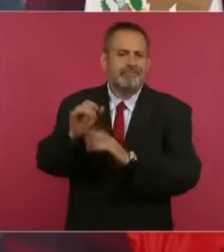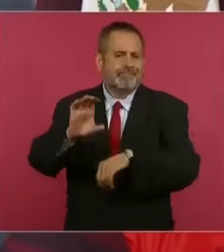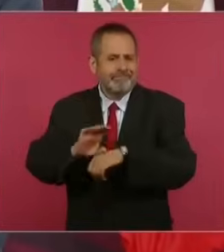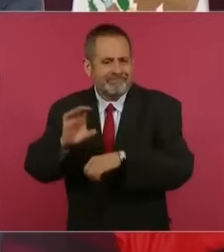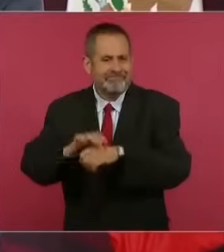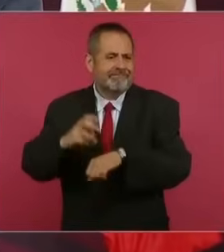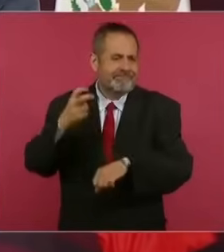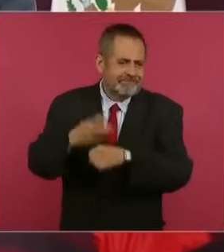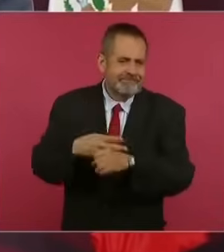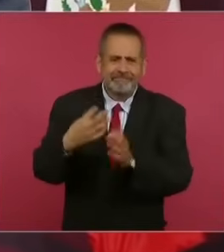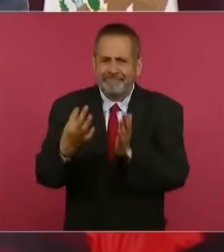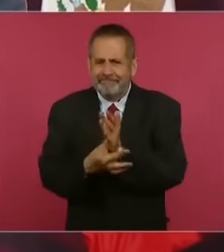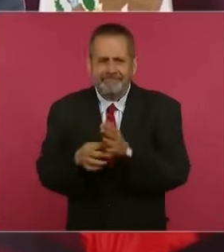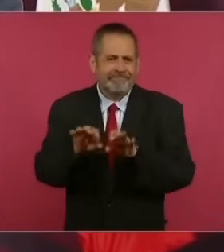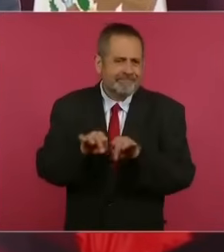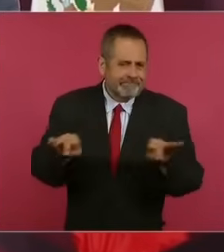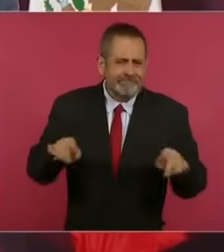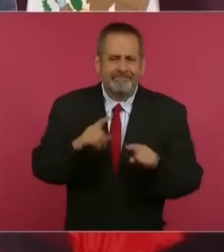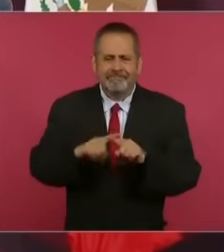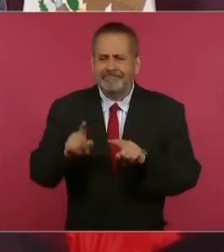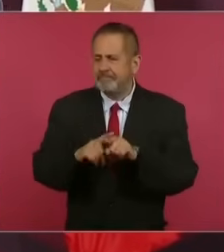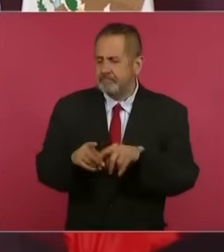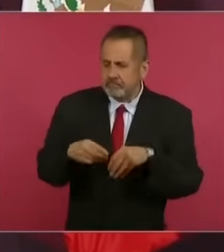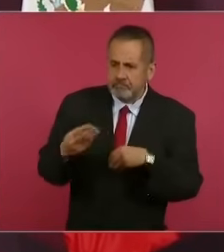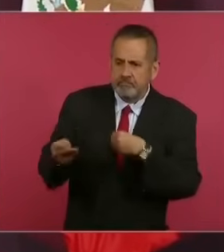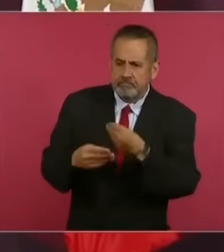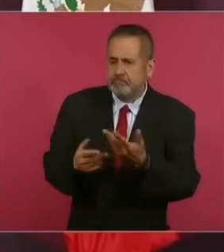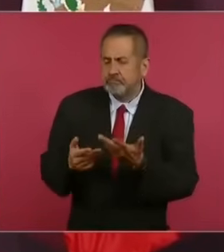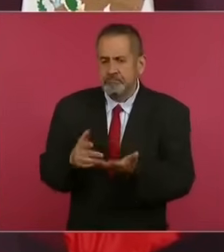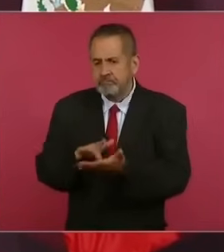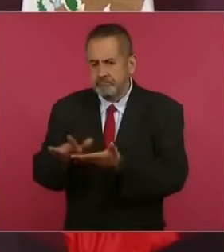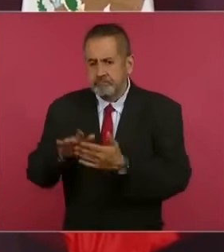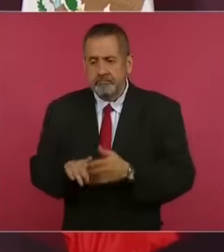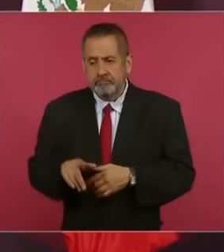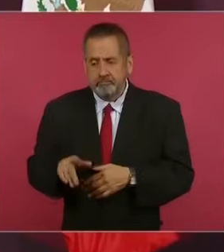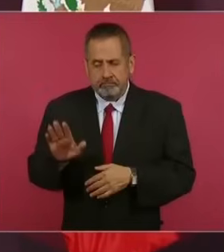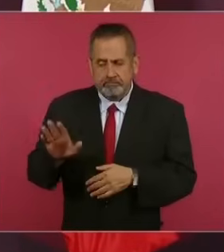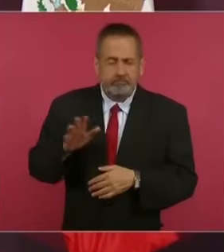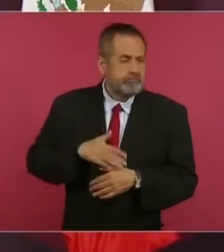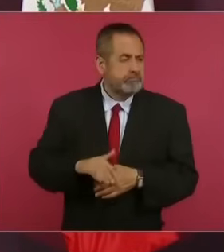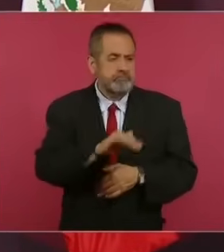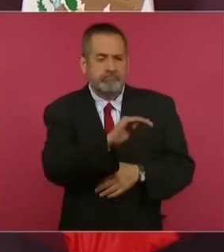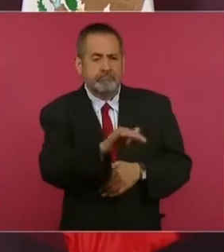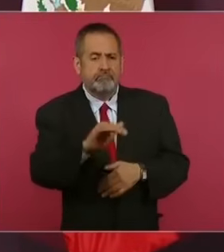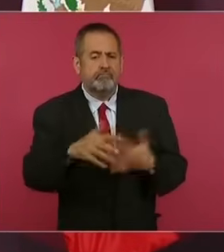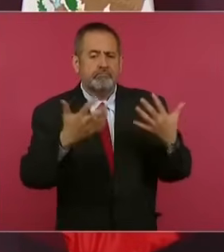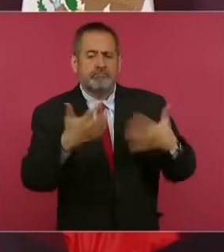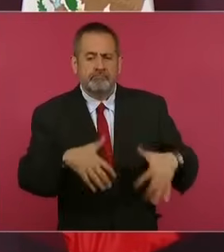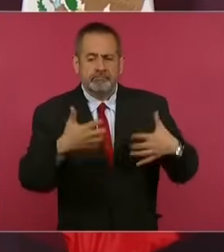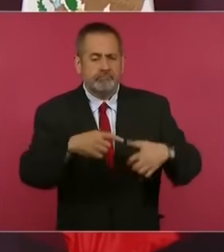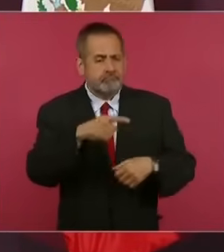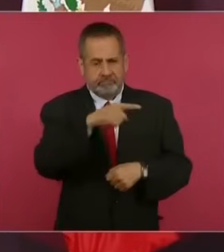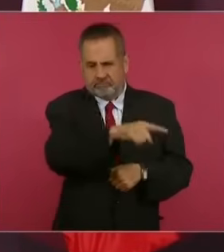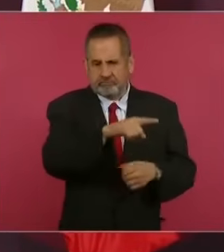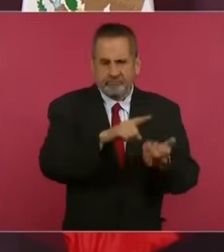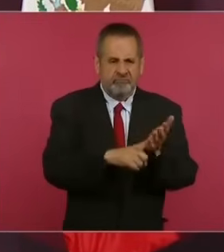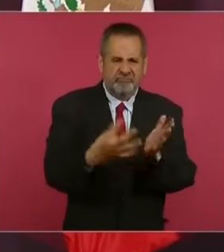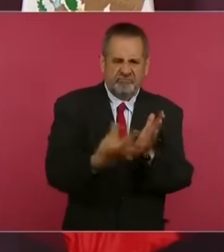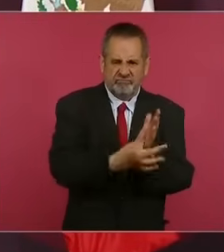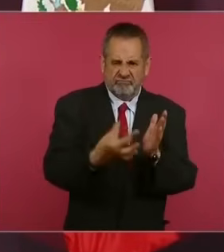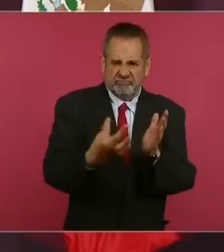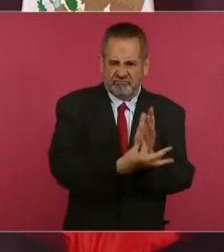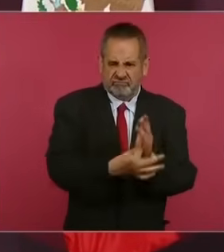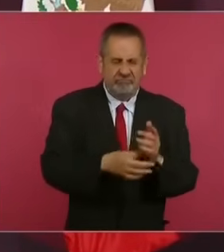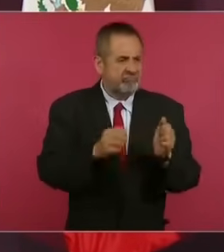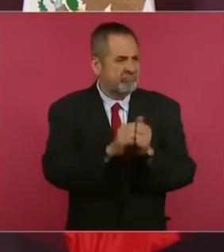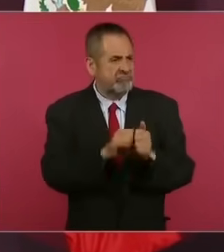a establecer comunicación con las empresas que producen acero,